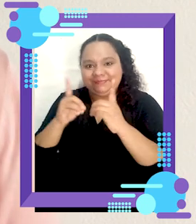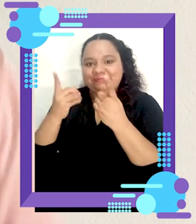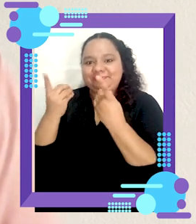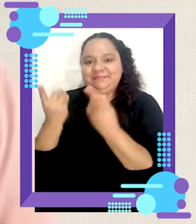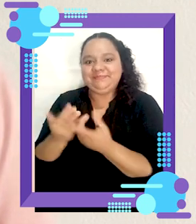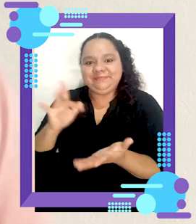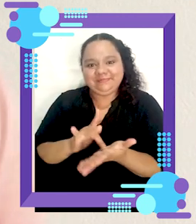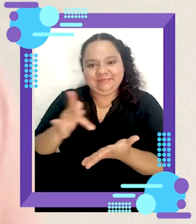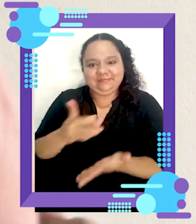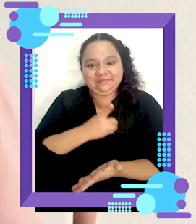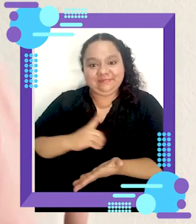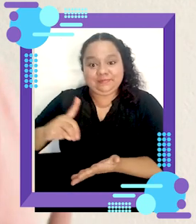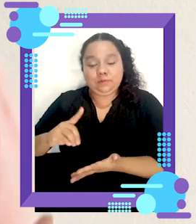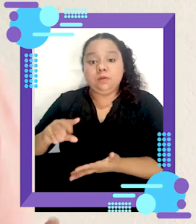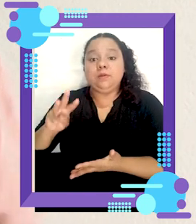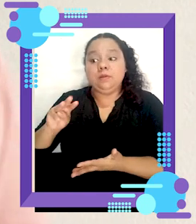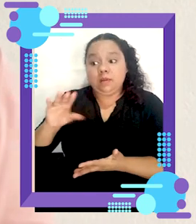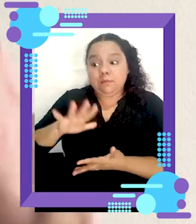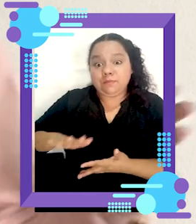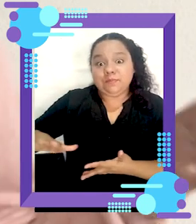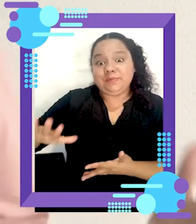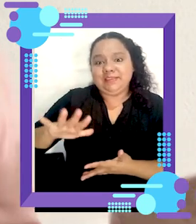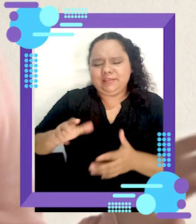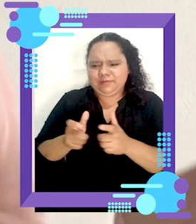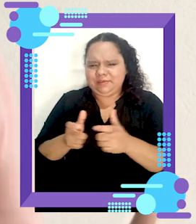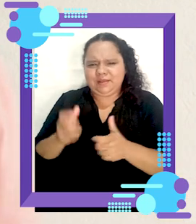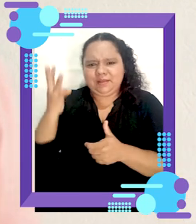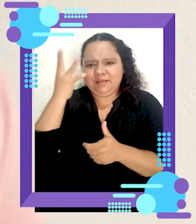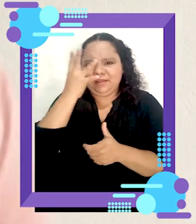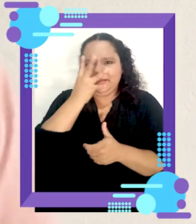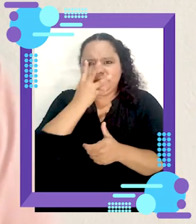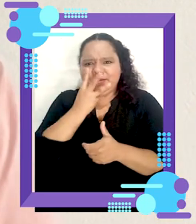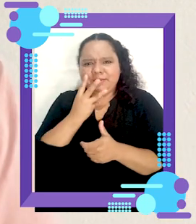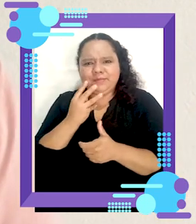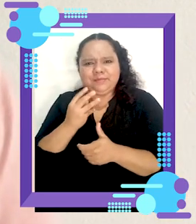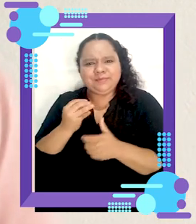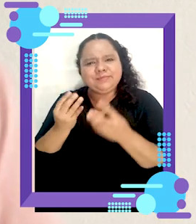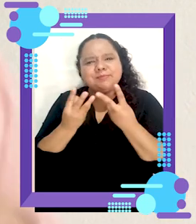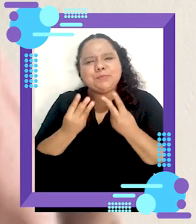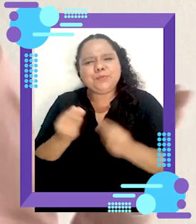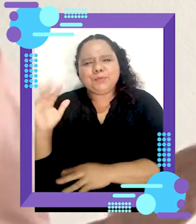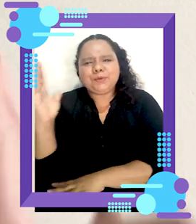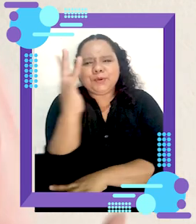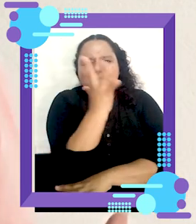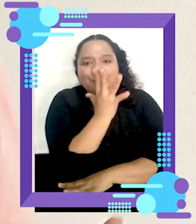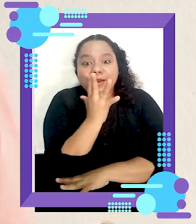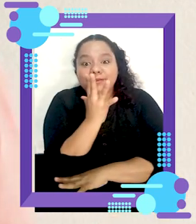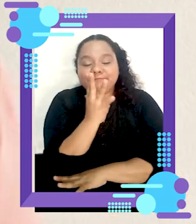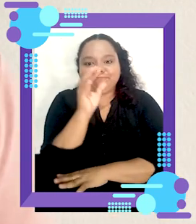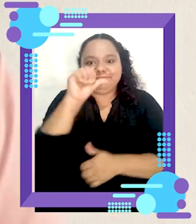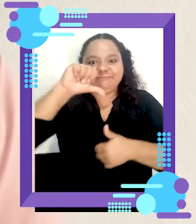a Dios. ¿Saben ustedes que la Mosquitia es una de las mejores áreas conservadas del bosque tropical húmedo en